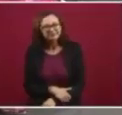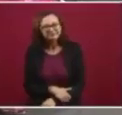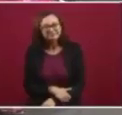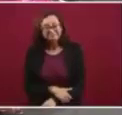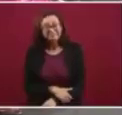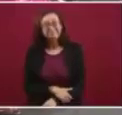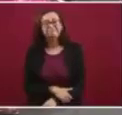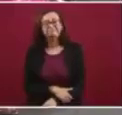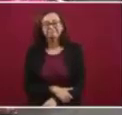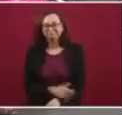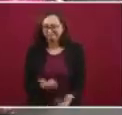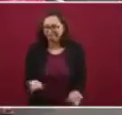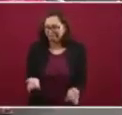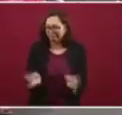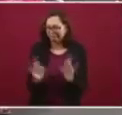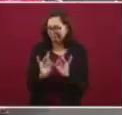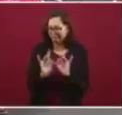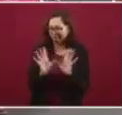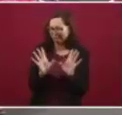O sea, ¿qué sucede?